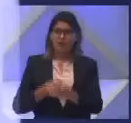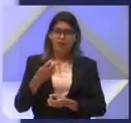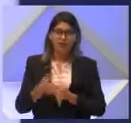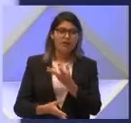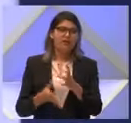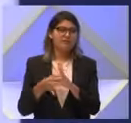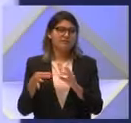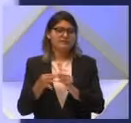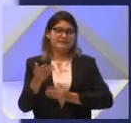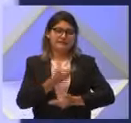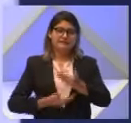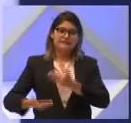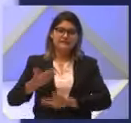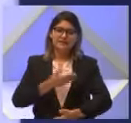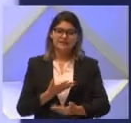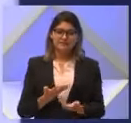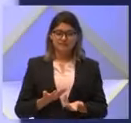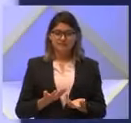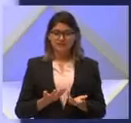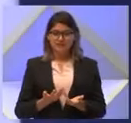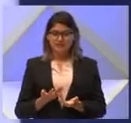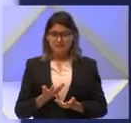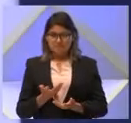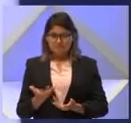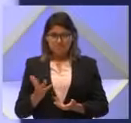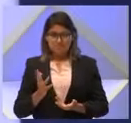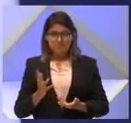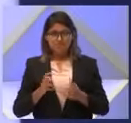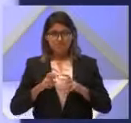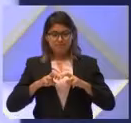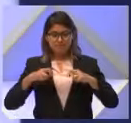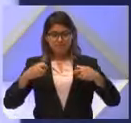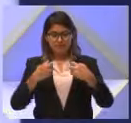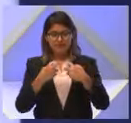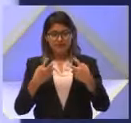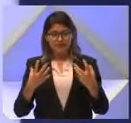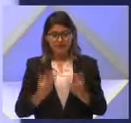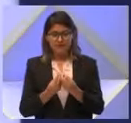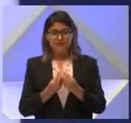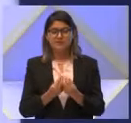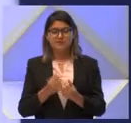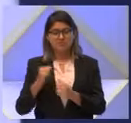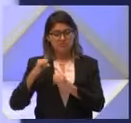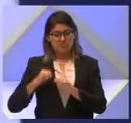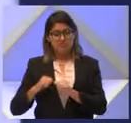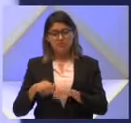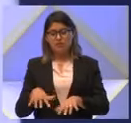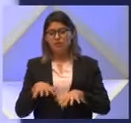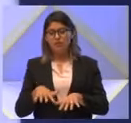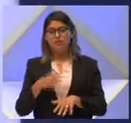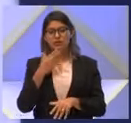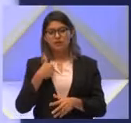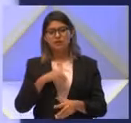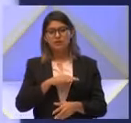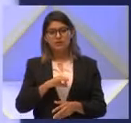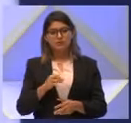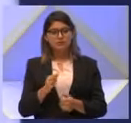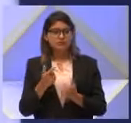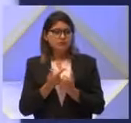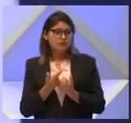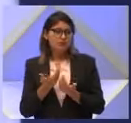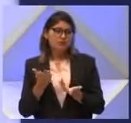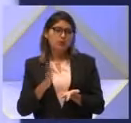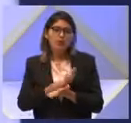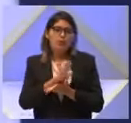que tengo a mi izquierda y bueno intentaré daros una pequeña modesta contribución a